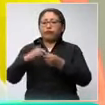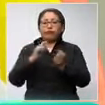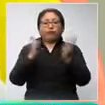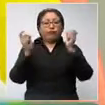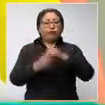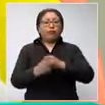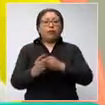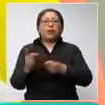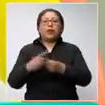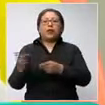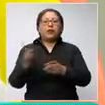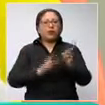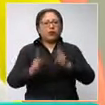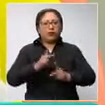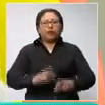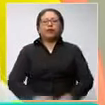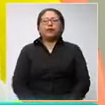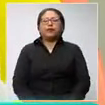planteando.